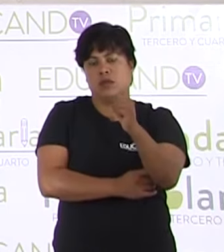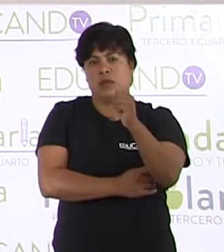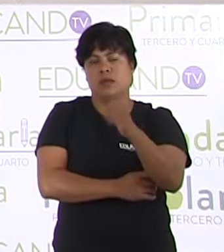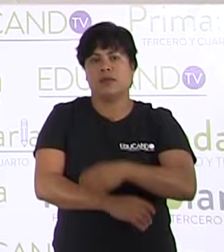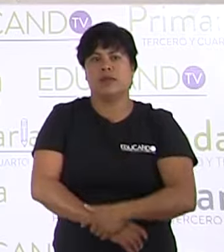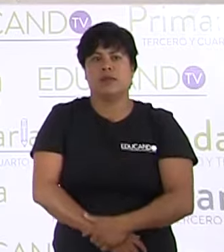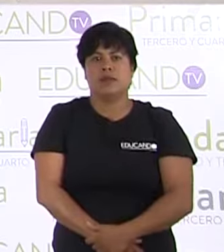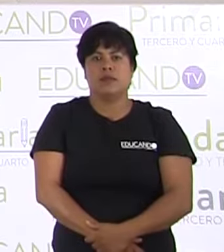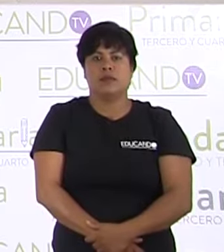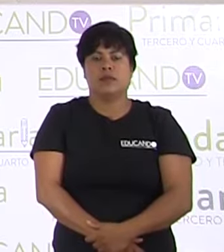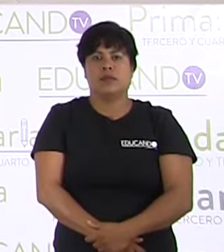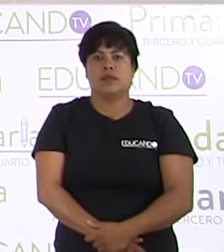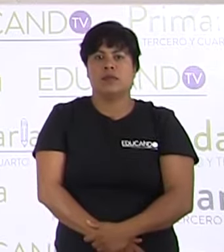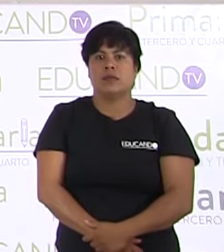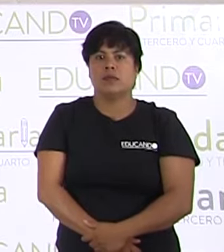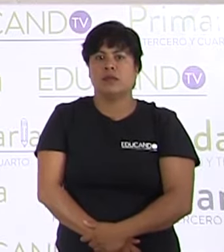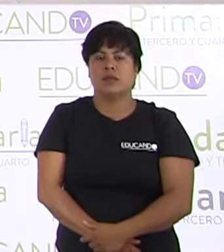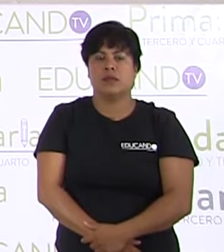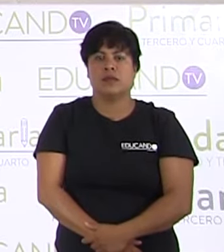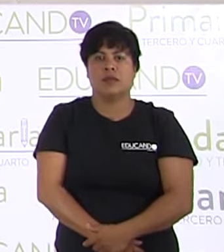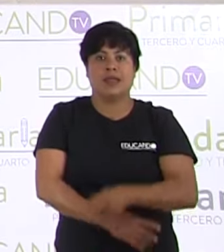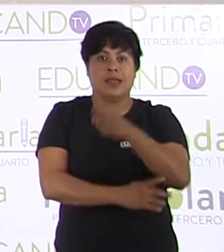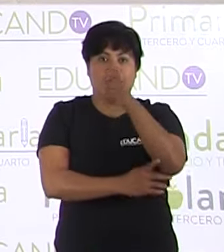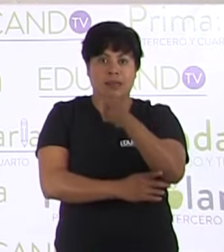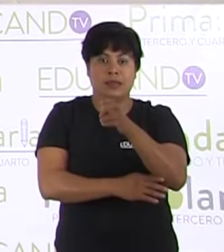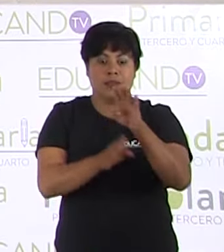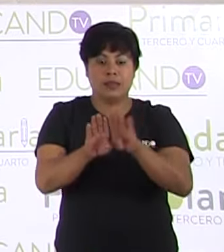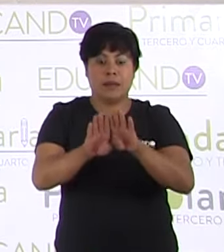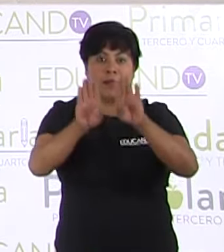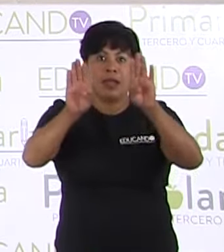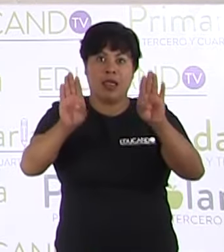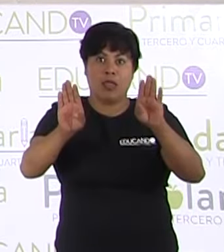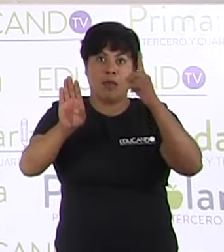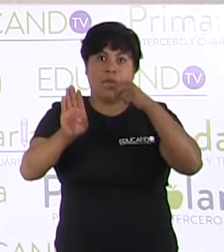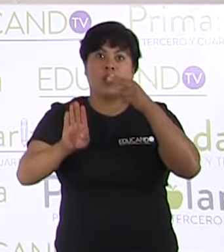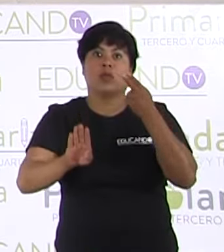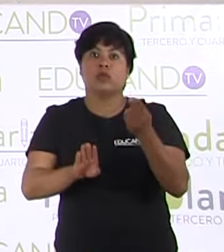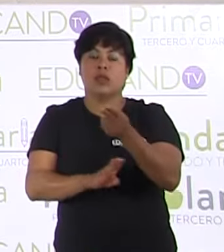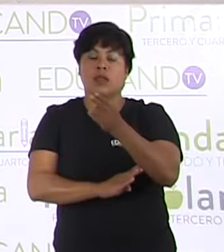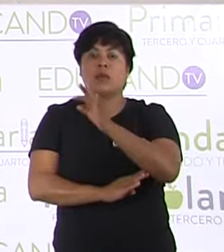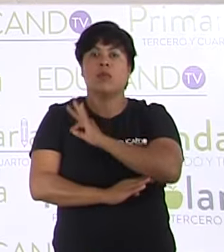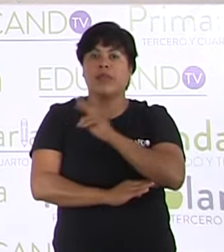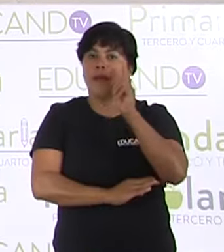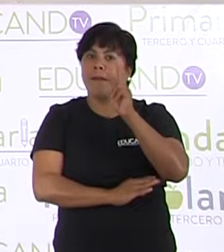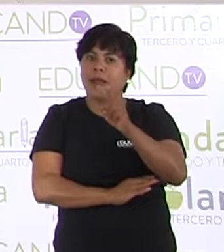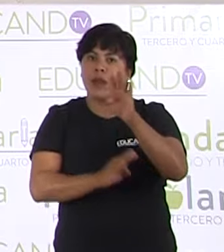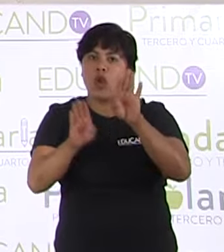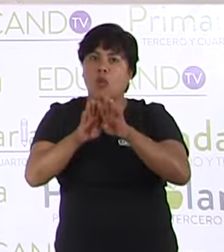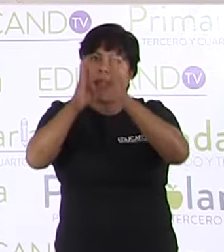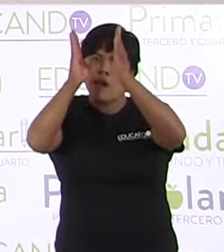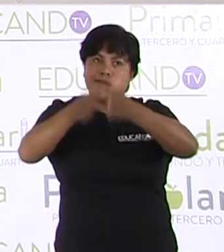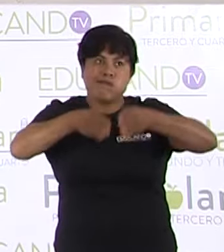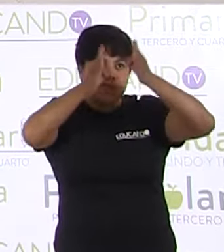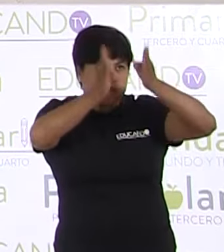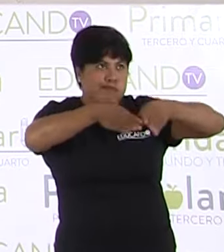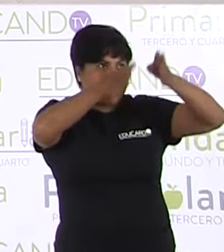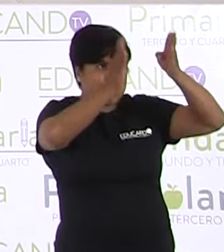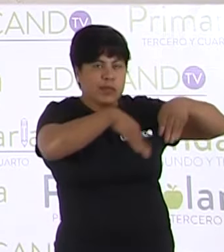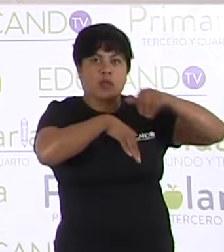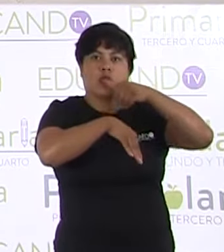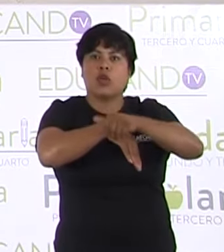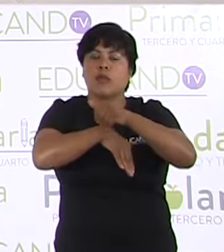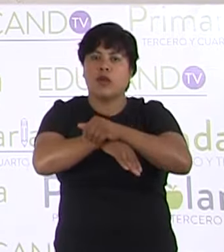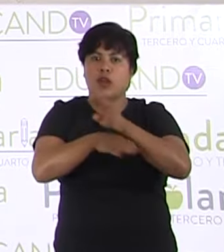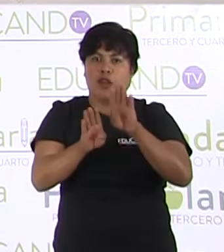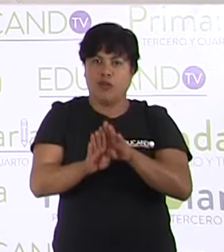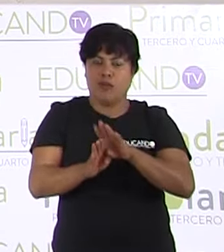125.49 y lo tenemos un poquito separado aquí para que ustedes puedan analizar eh Qué representa cada dígito de acuerdo